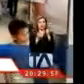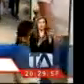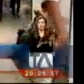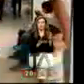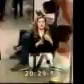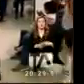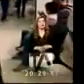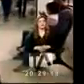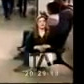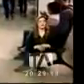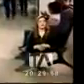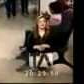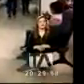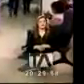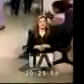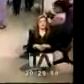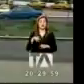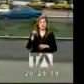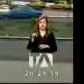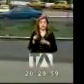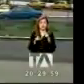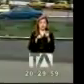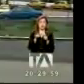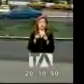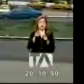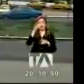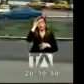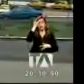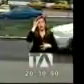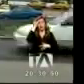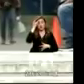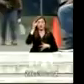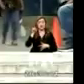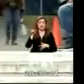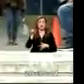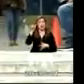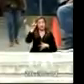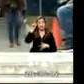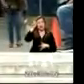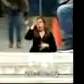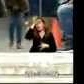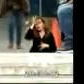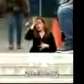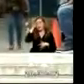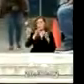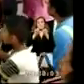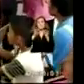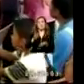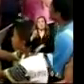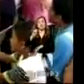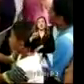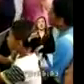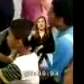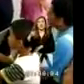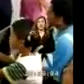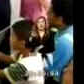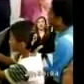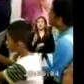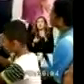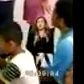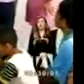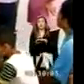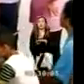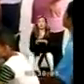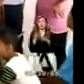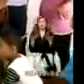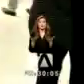la intríngulis. Las ponderaciones médicas pueden tener lógica, pero en el hospital de Milagro, donde se sucedieron estas circunstancias, para el usuario se